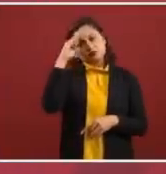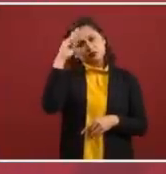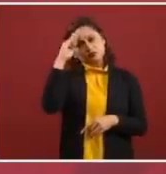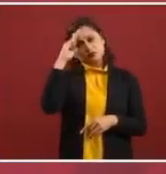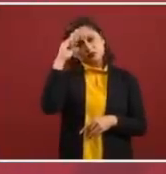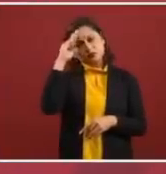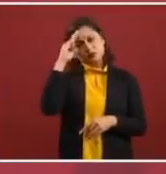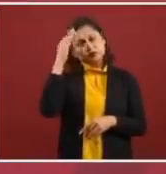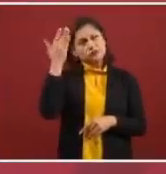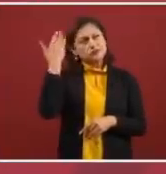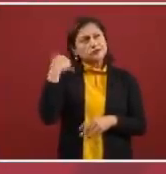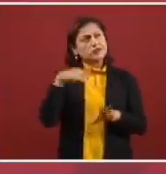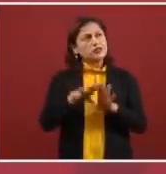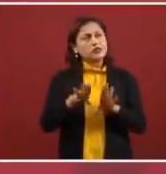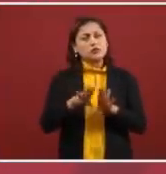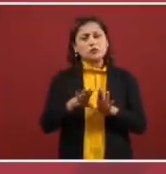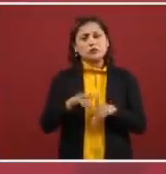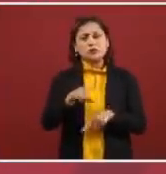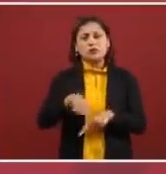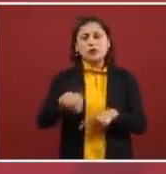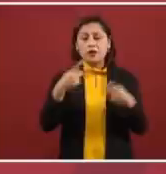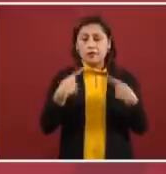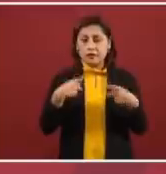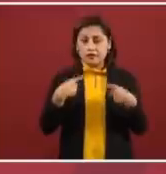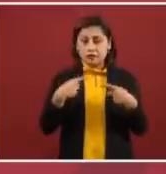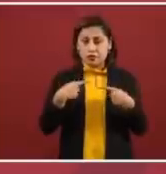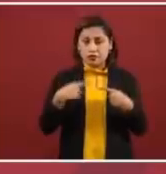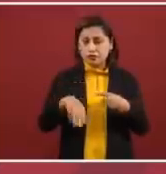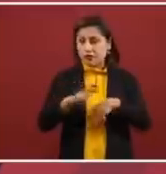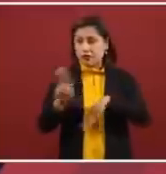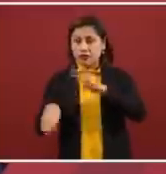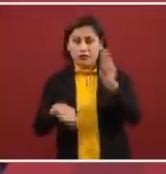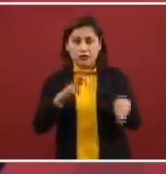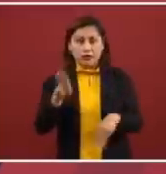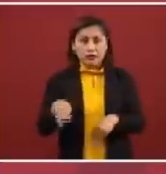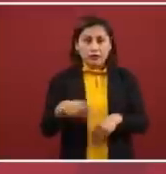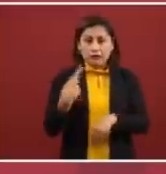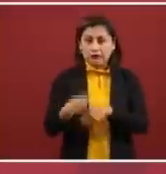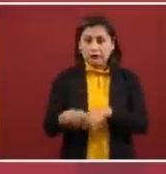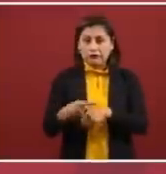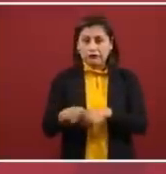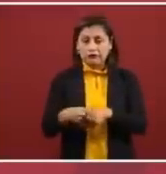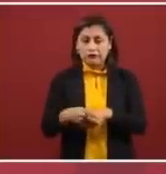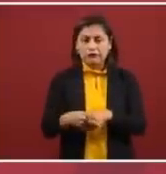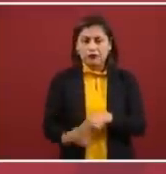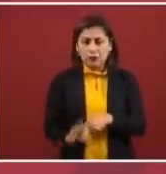de las personas por la detención de un presunto delincuente